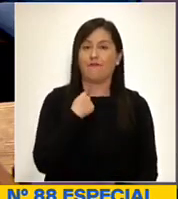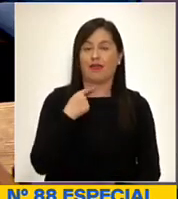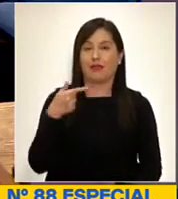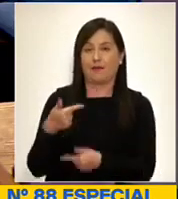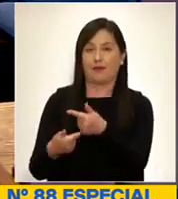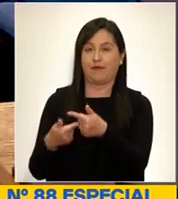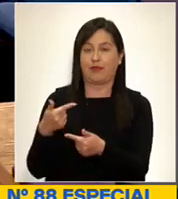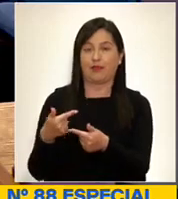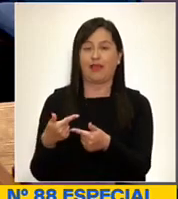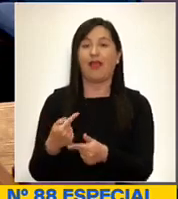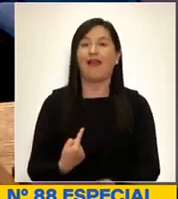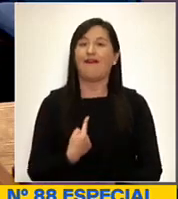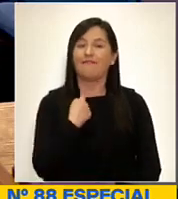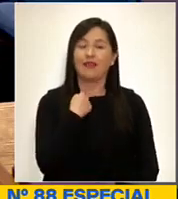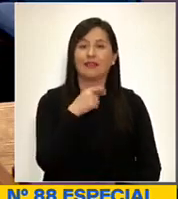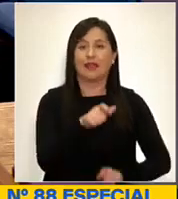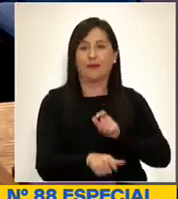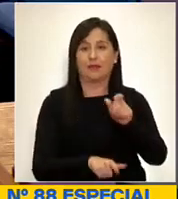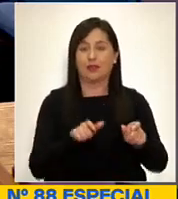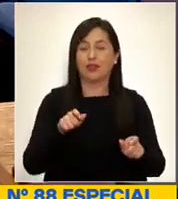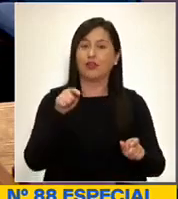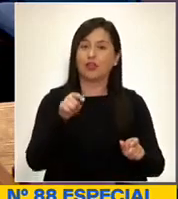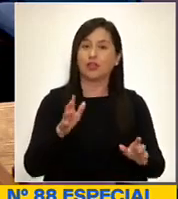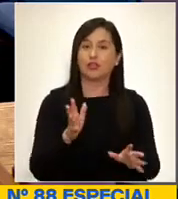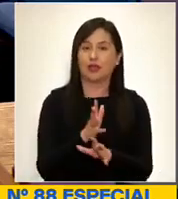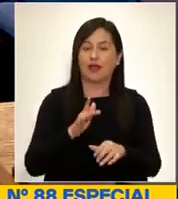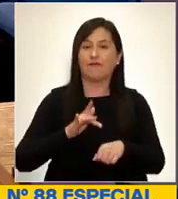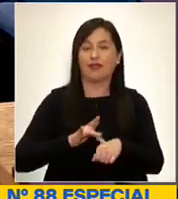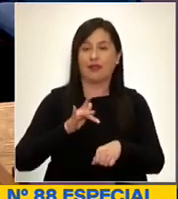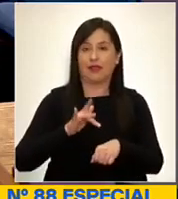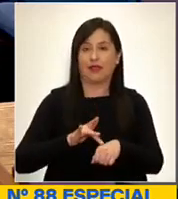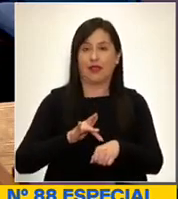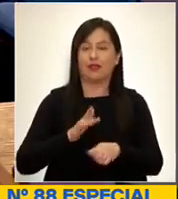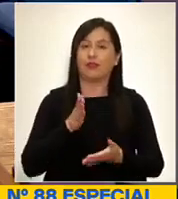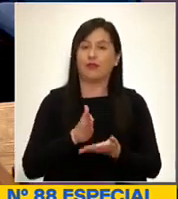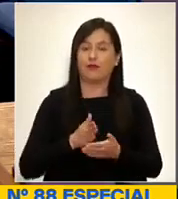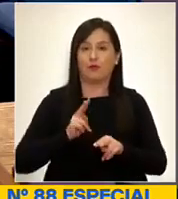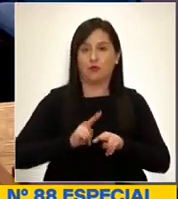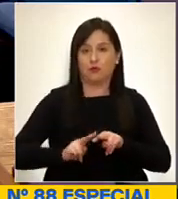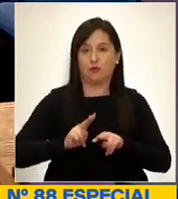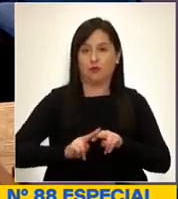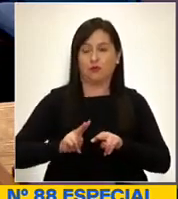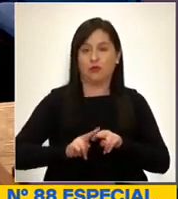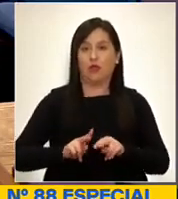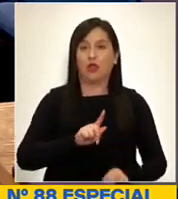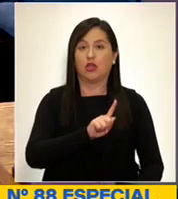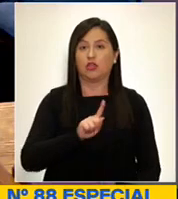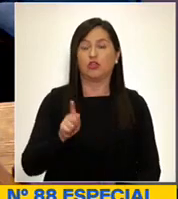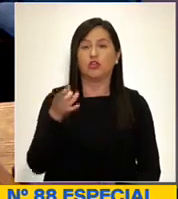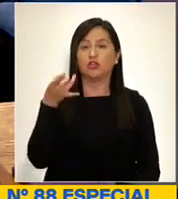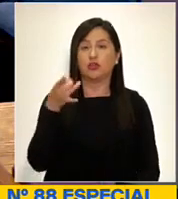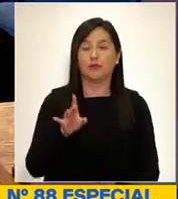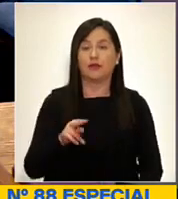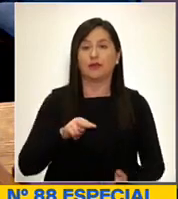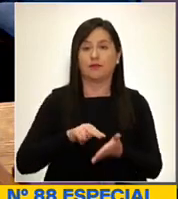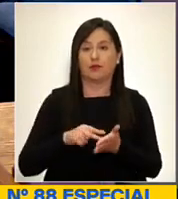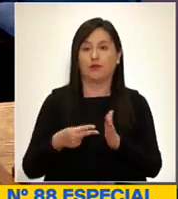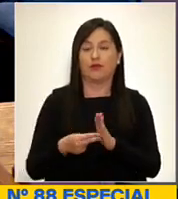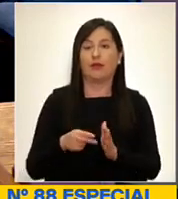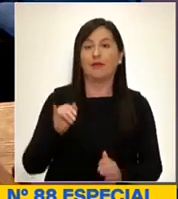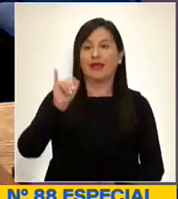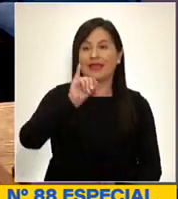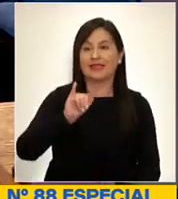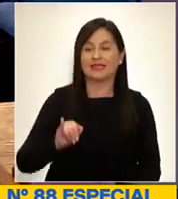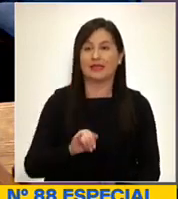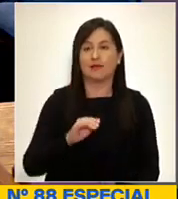ciudadanía Y eso es muy grave y muy delicado y por lo tanto hay que resolver En ese sentido Pero no solamente el problema de la isapres con salud yo creo que esta es la